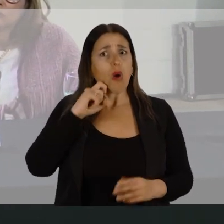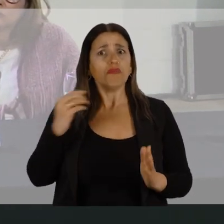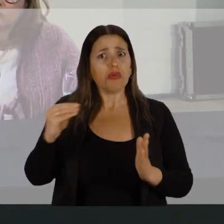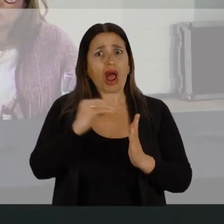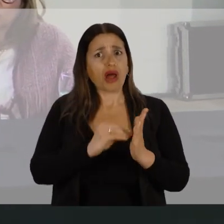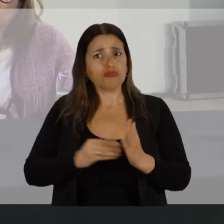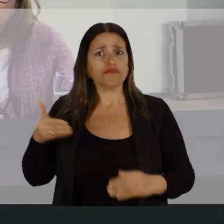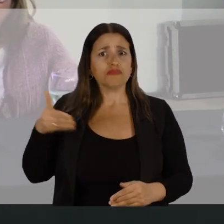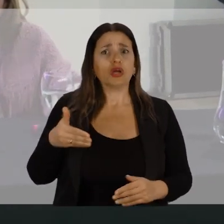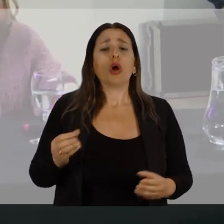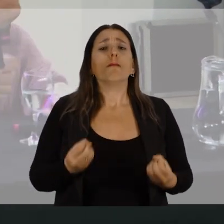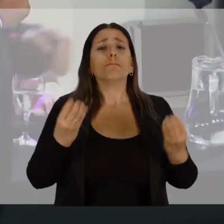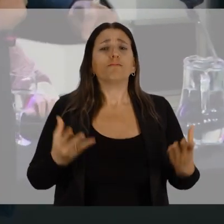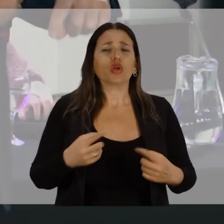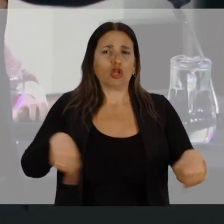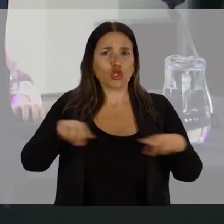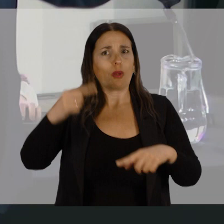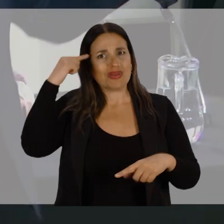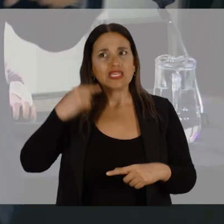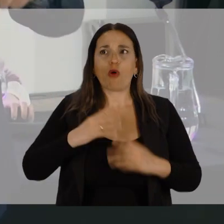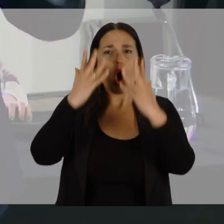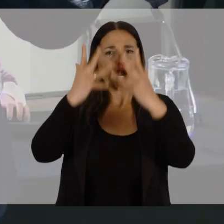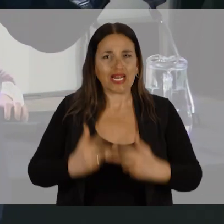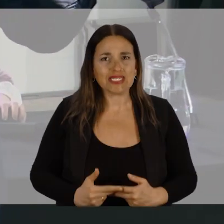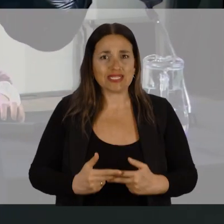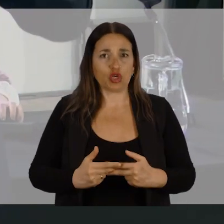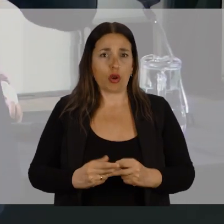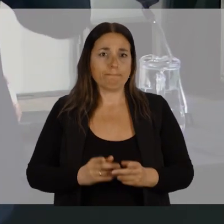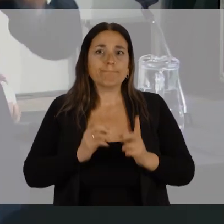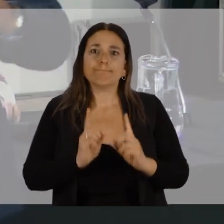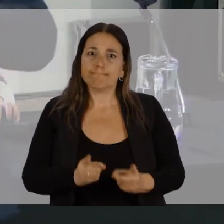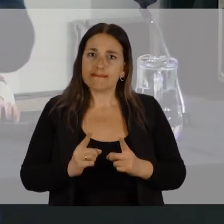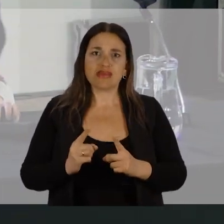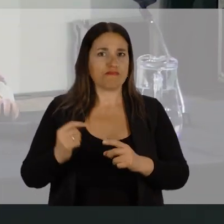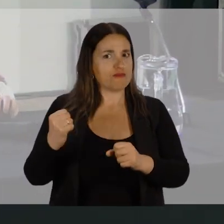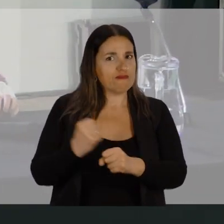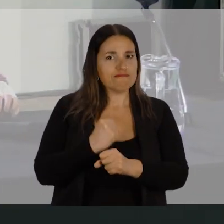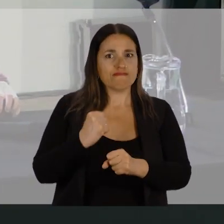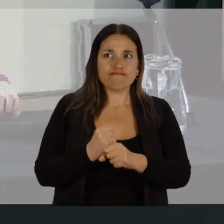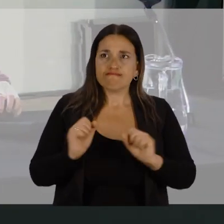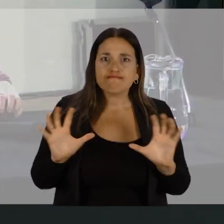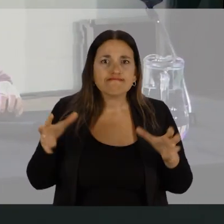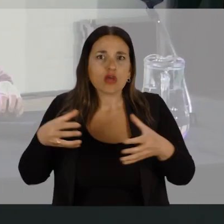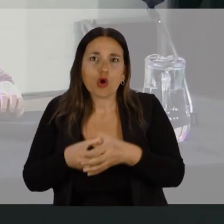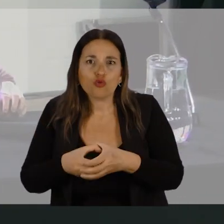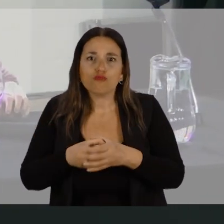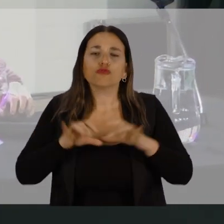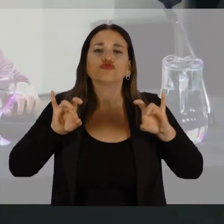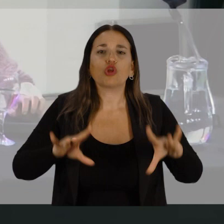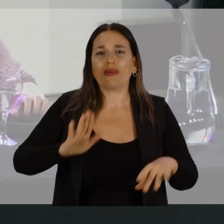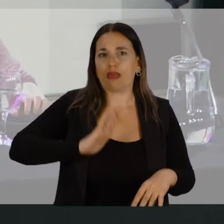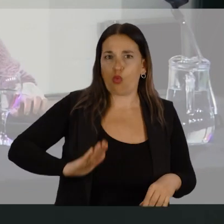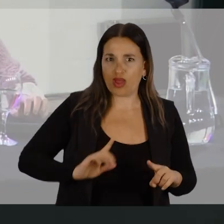Participaron varones. Porque supongamos que toda esta organización se mantiene en el círculo cerrado